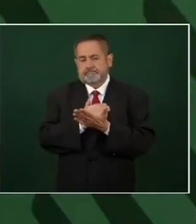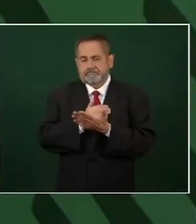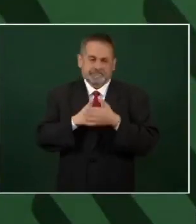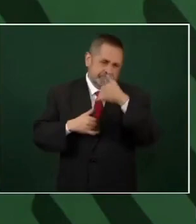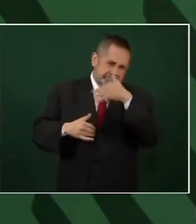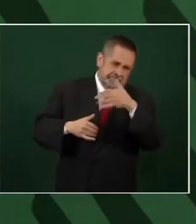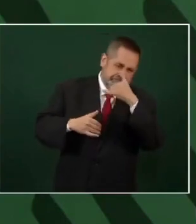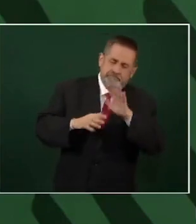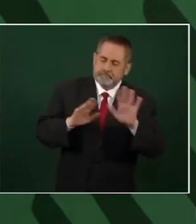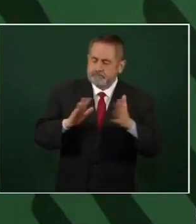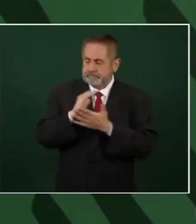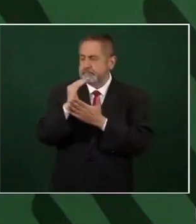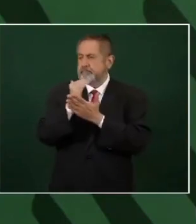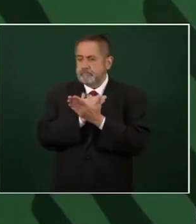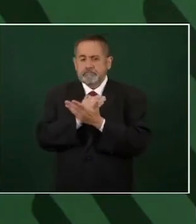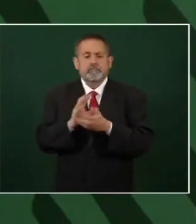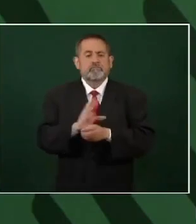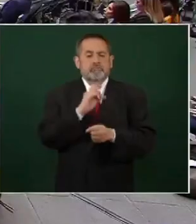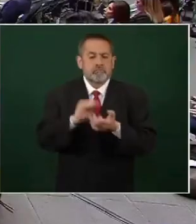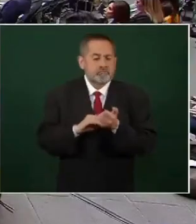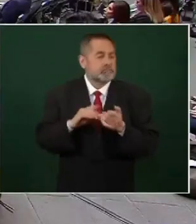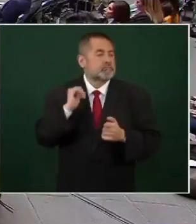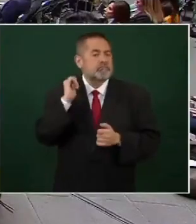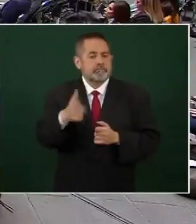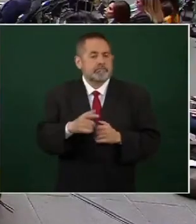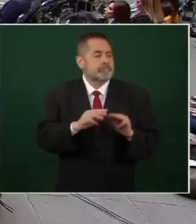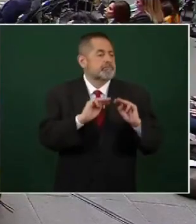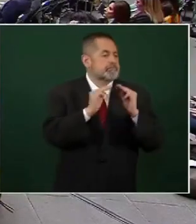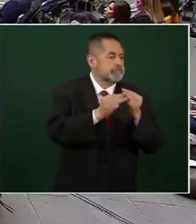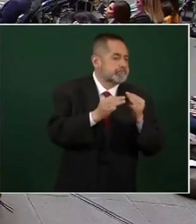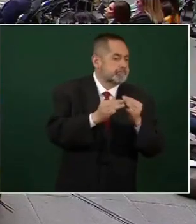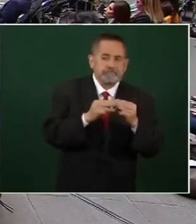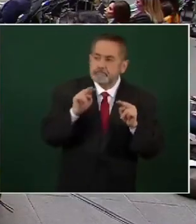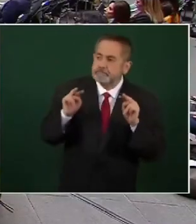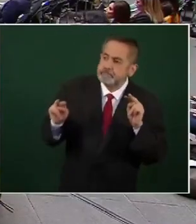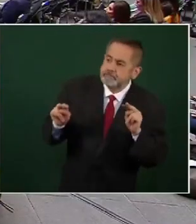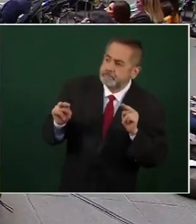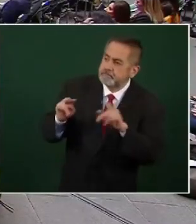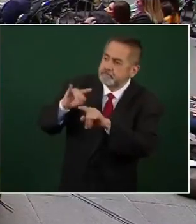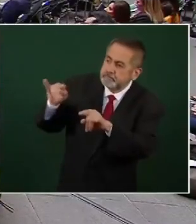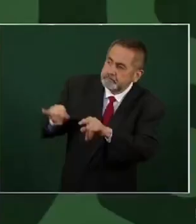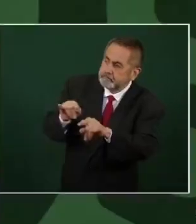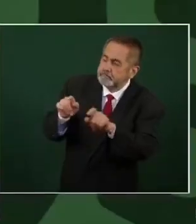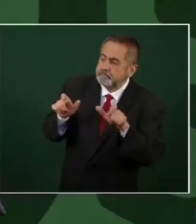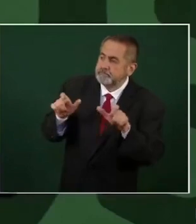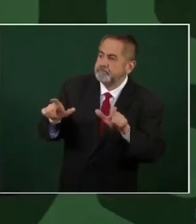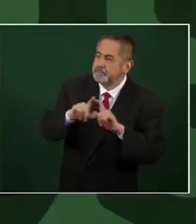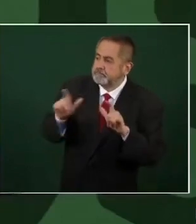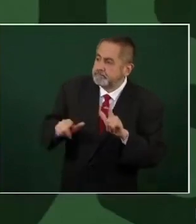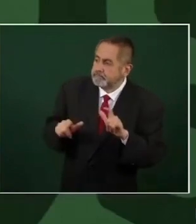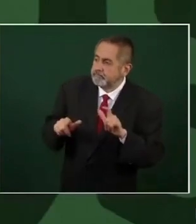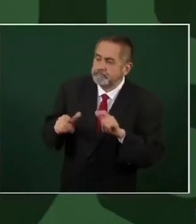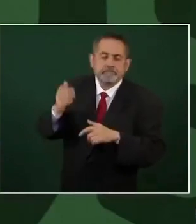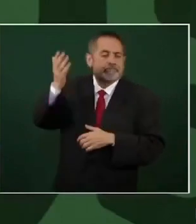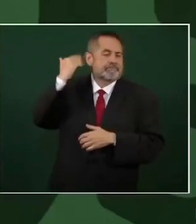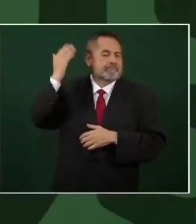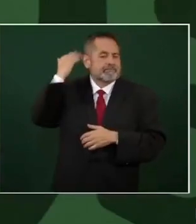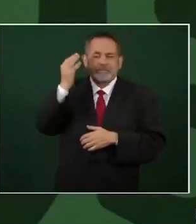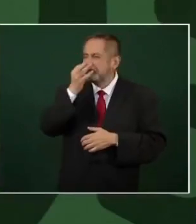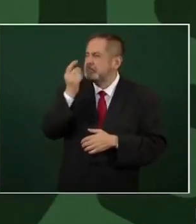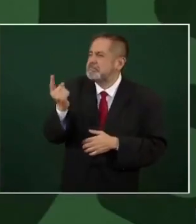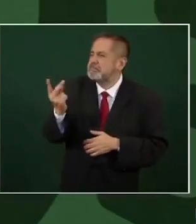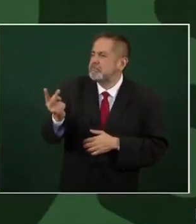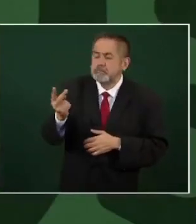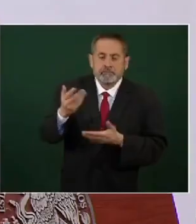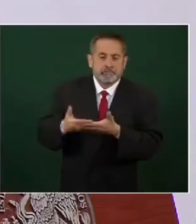agresiones por parte de la delincuencia al ver a una patrulla con dos elementos únicamente, ¿no? Entonces